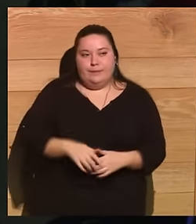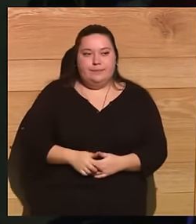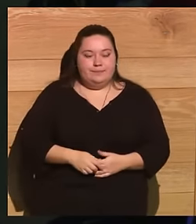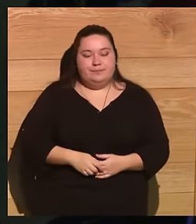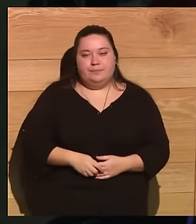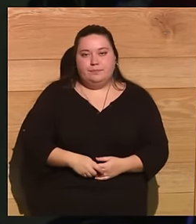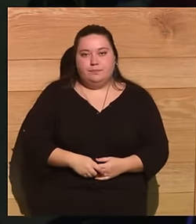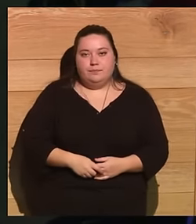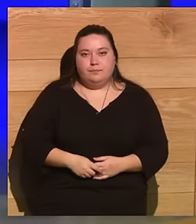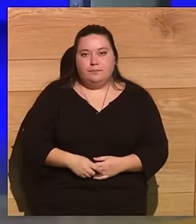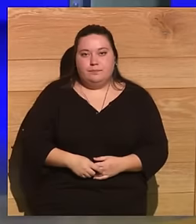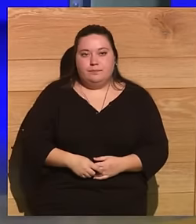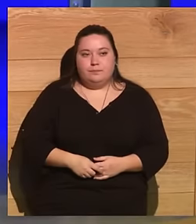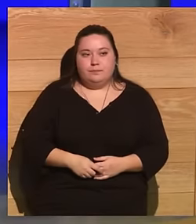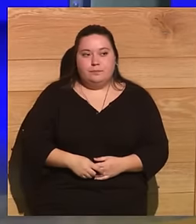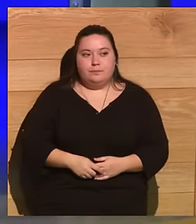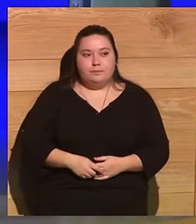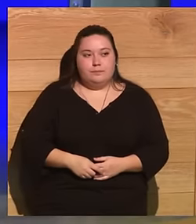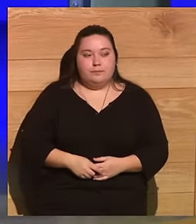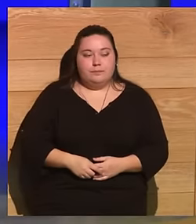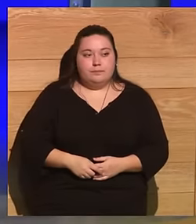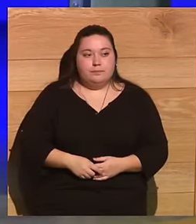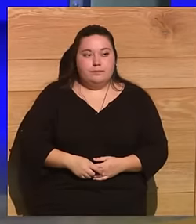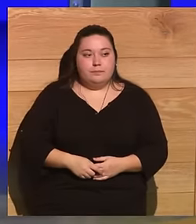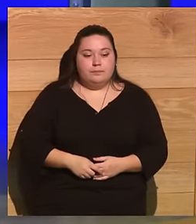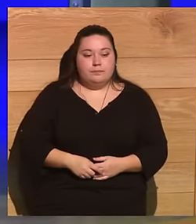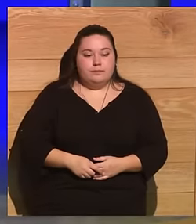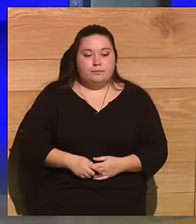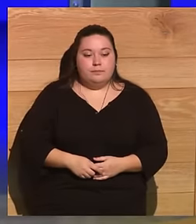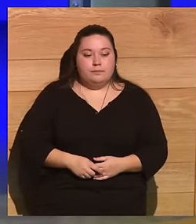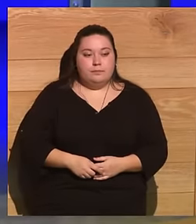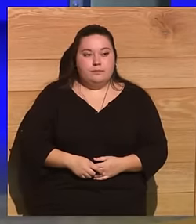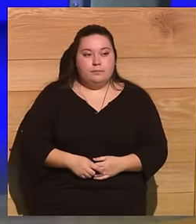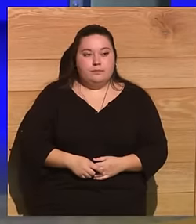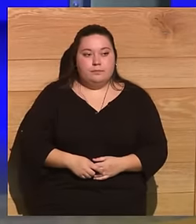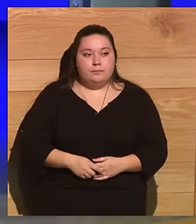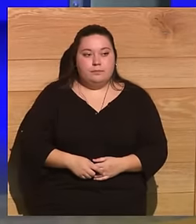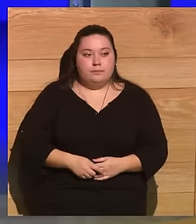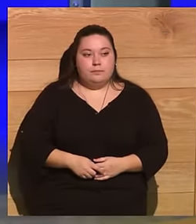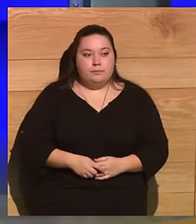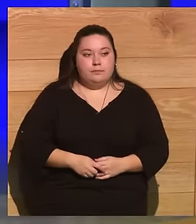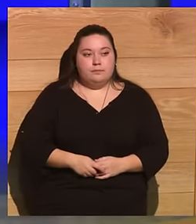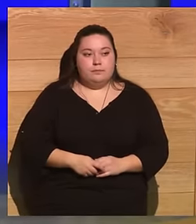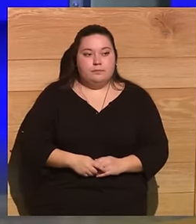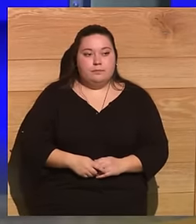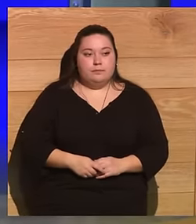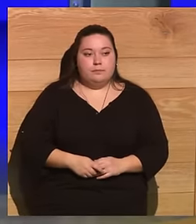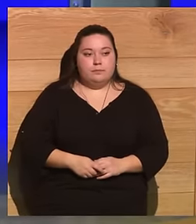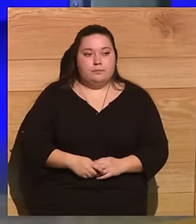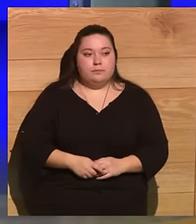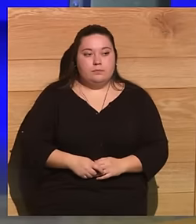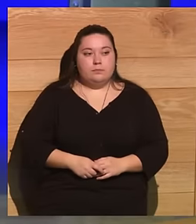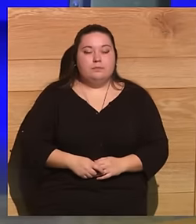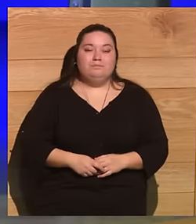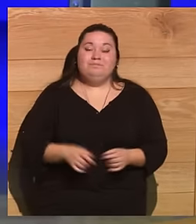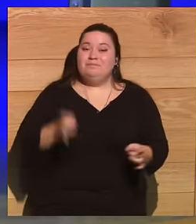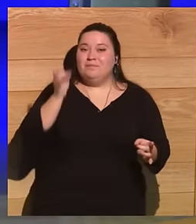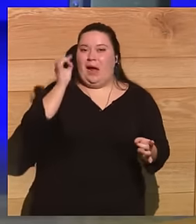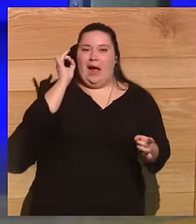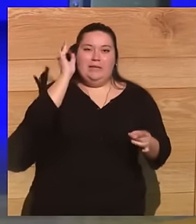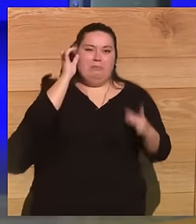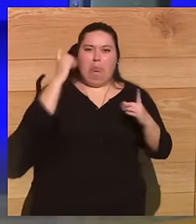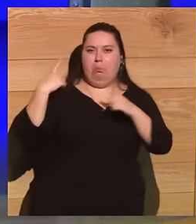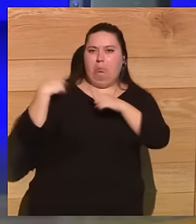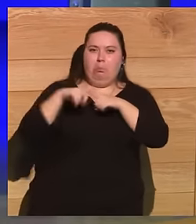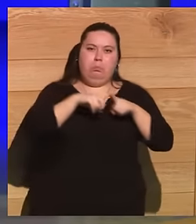funcionando el cerebro. Y va a donde está funcionando el cerebro. Entonces aquí se ponían diferentes tareas,